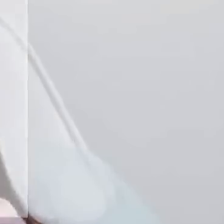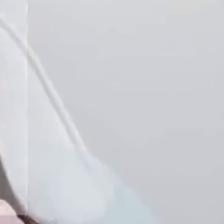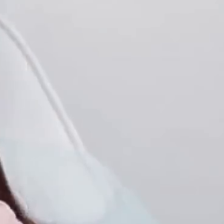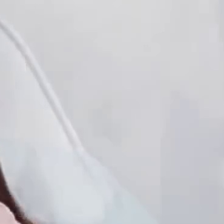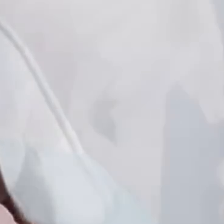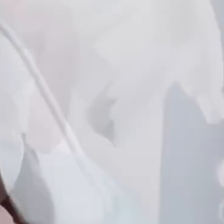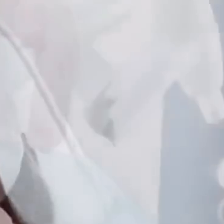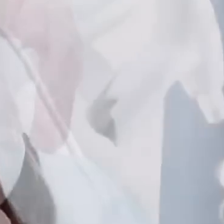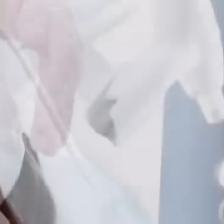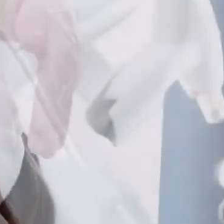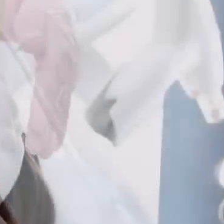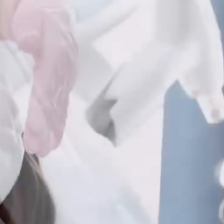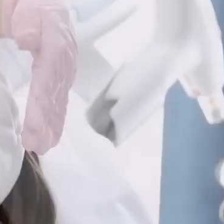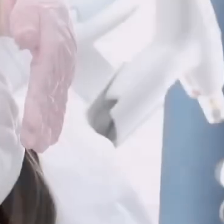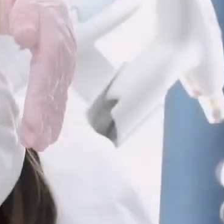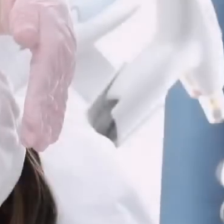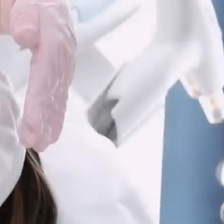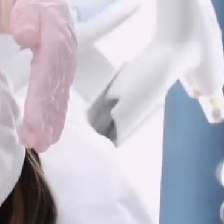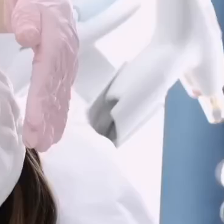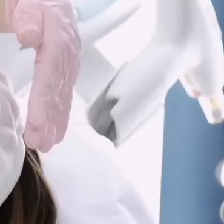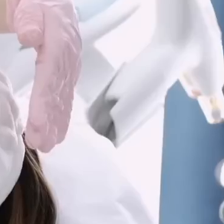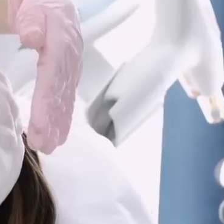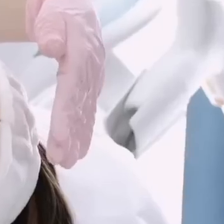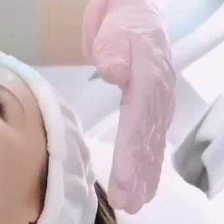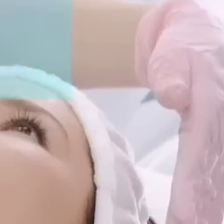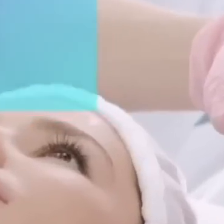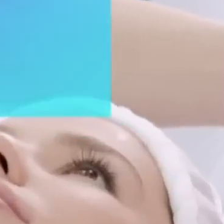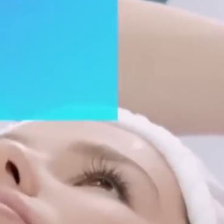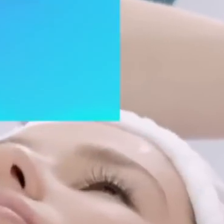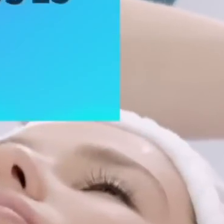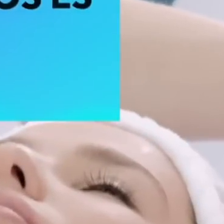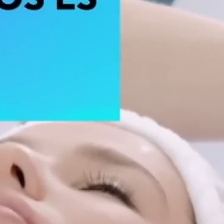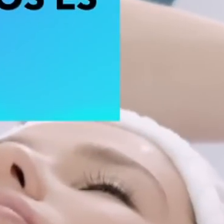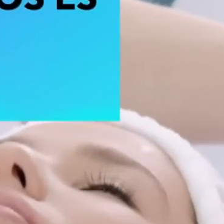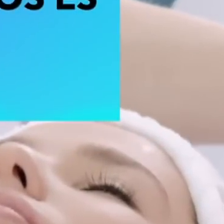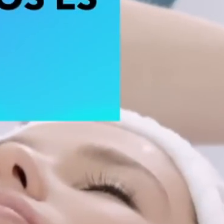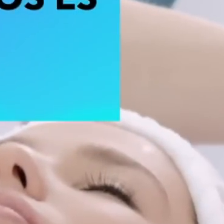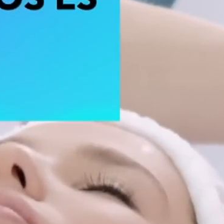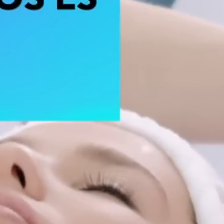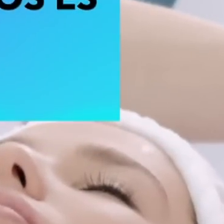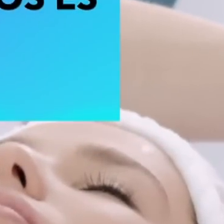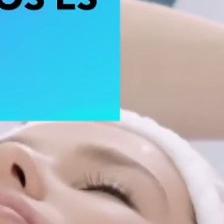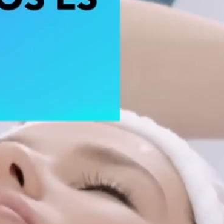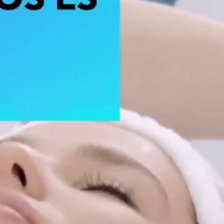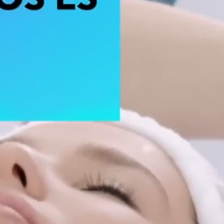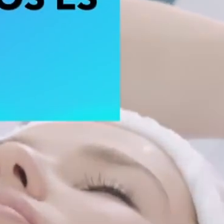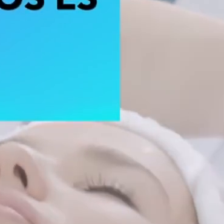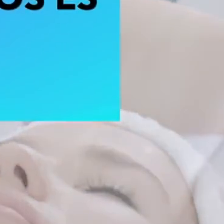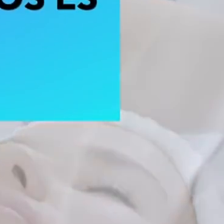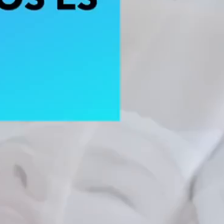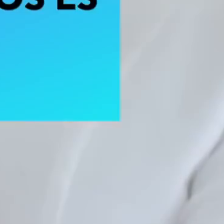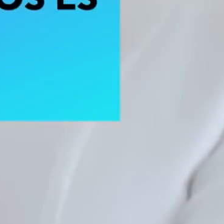en el mismo se quejan de que personas no capacitadas están ofreciendo servicios que son propios de la dermatología